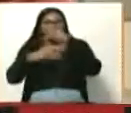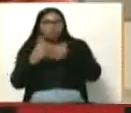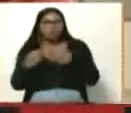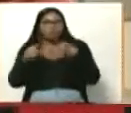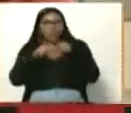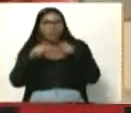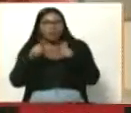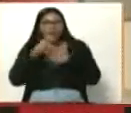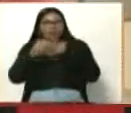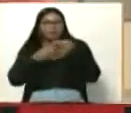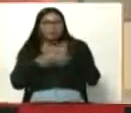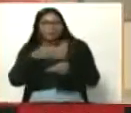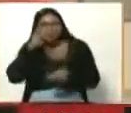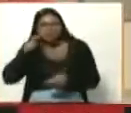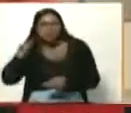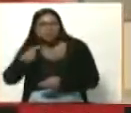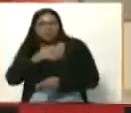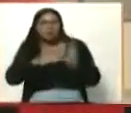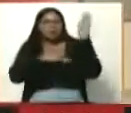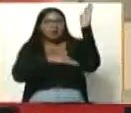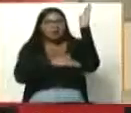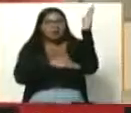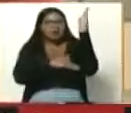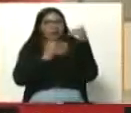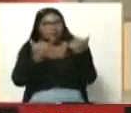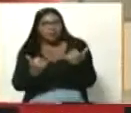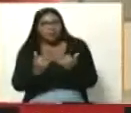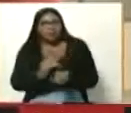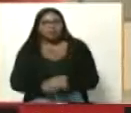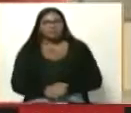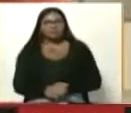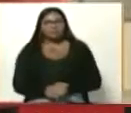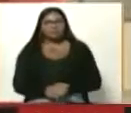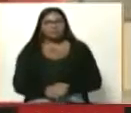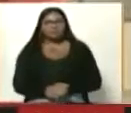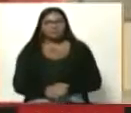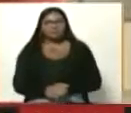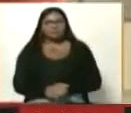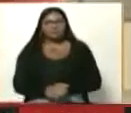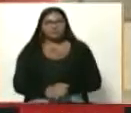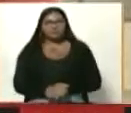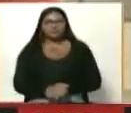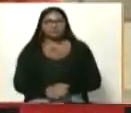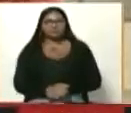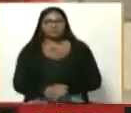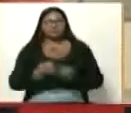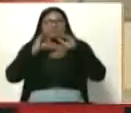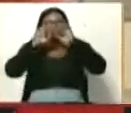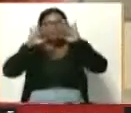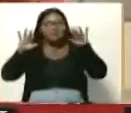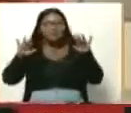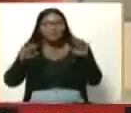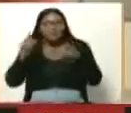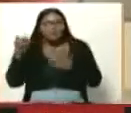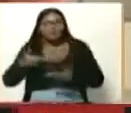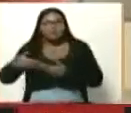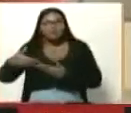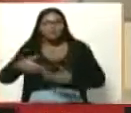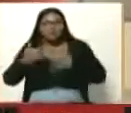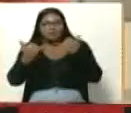hechos por el pueblo de Lara, que vamos a poder encontrarnos artesanía larense allí. Vidrios, hamacas,